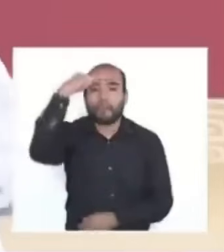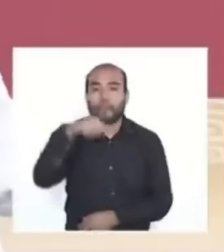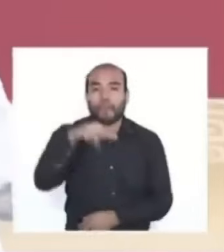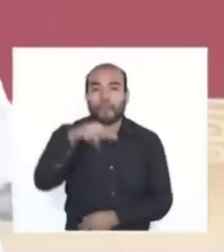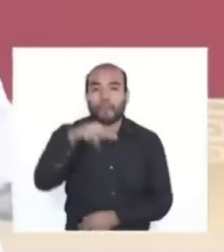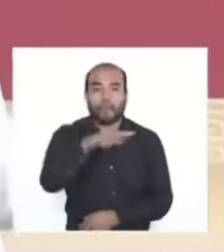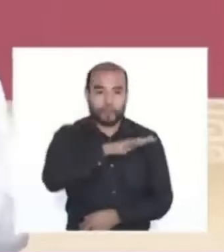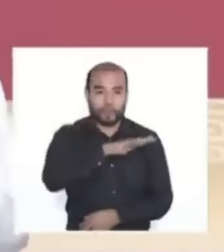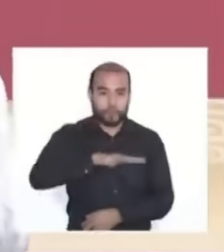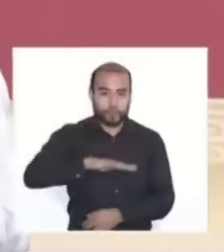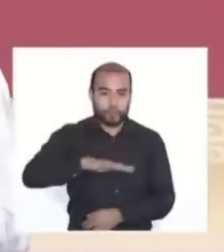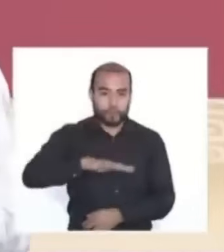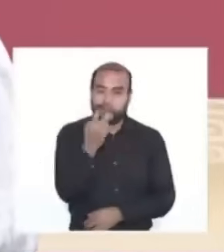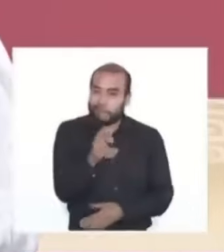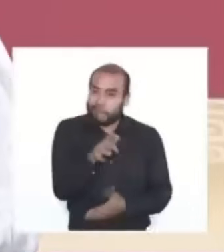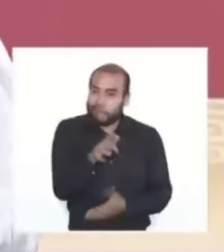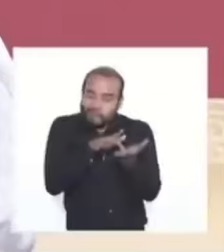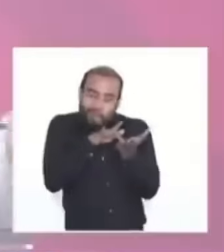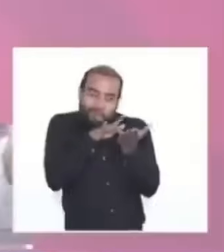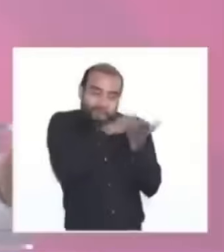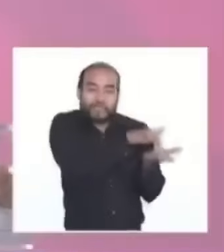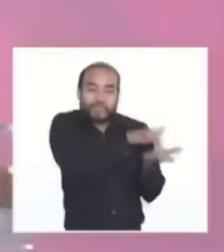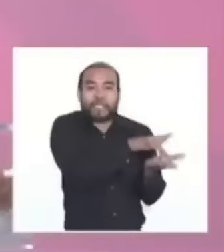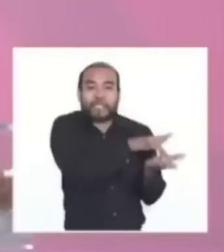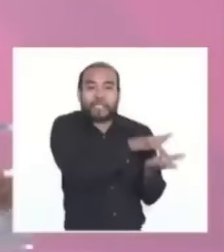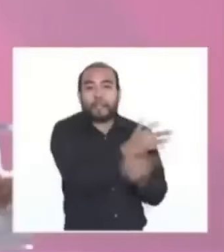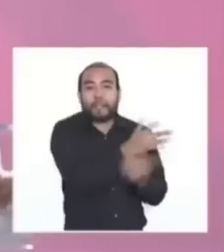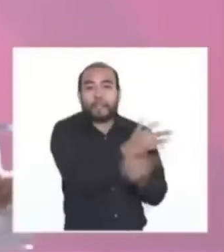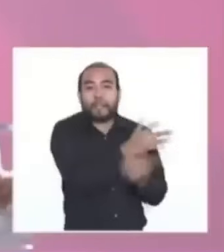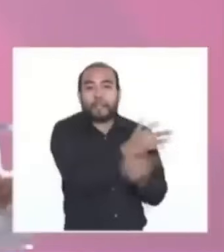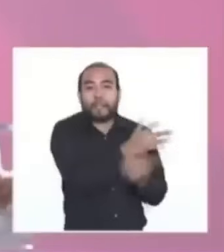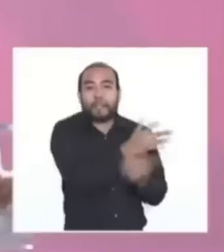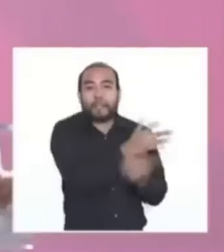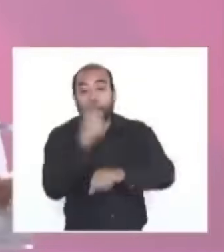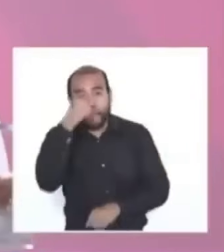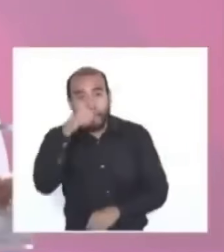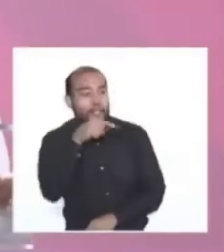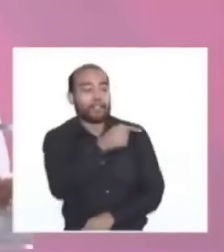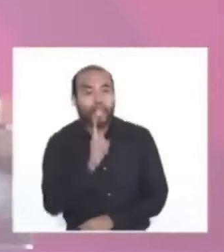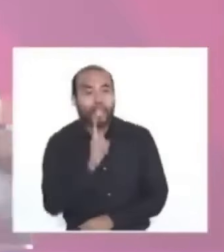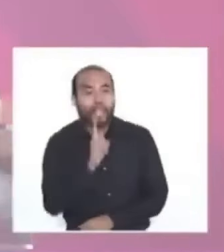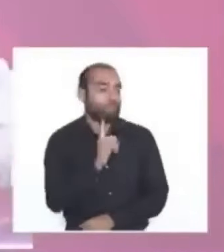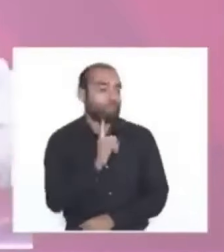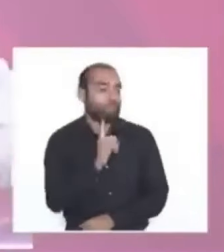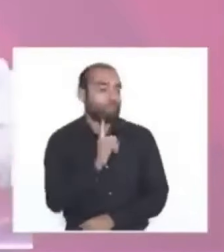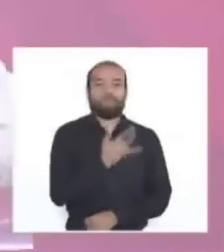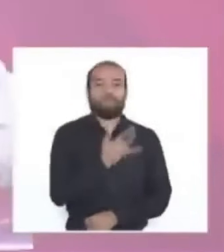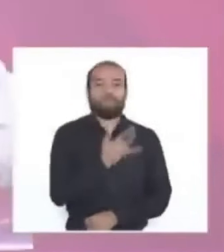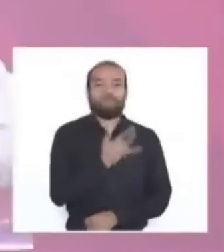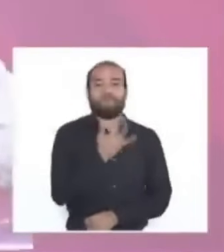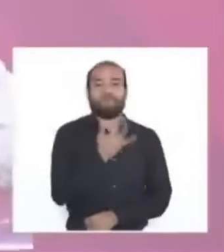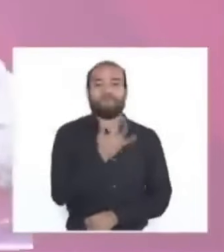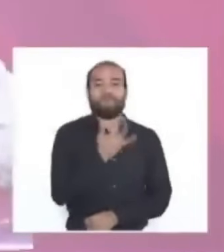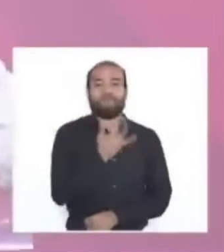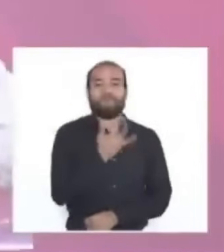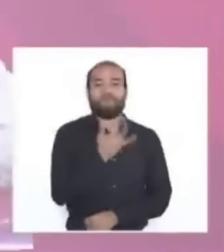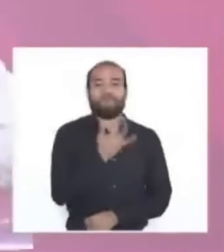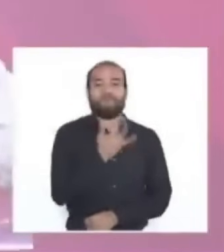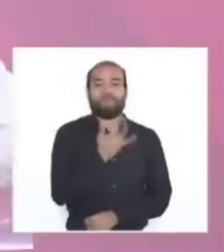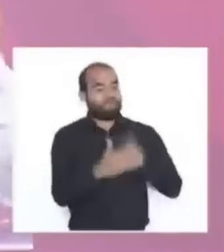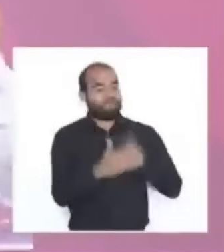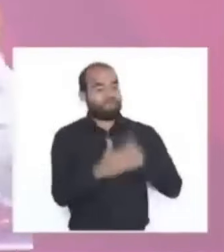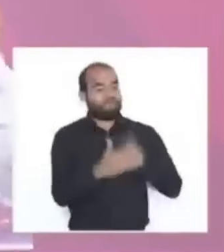y apoyar a las familias para que los niños y las niñas estén bien. Por eso va a